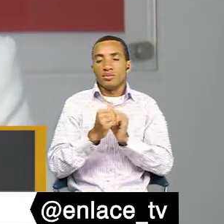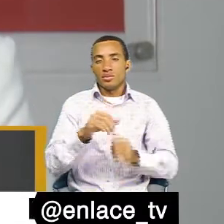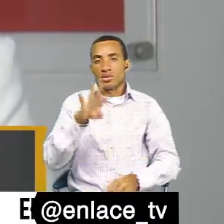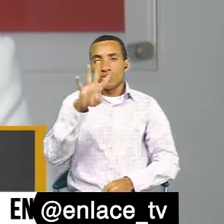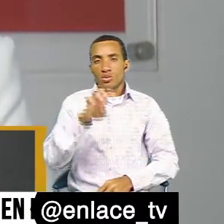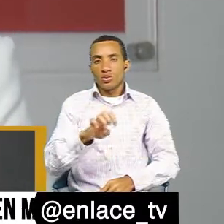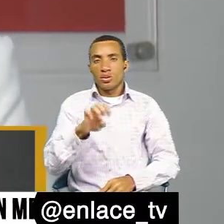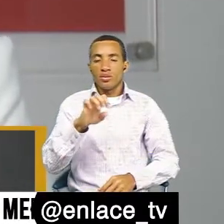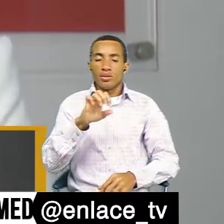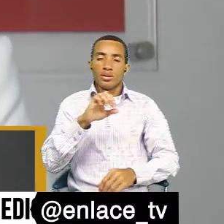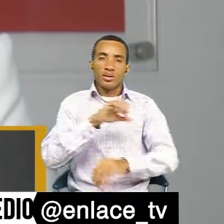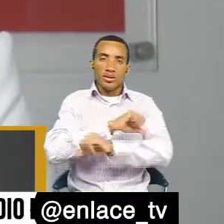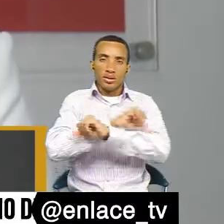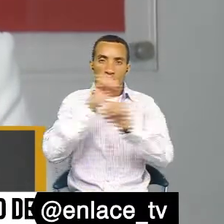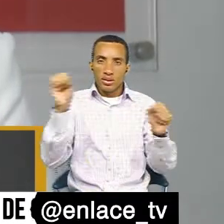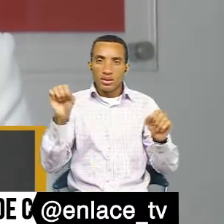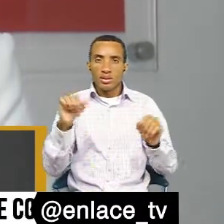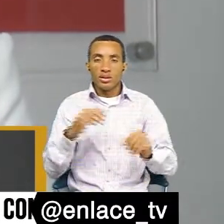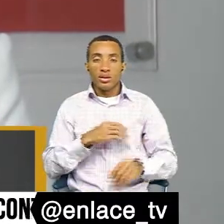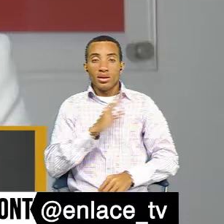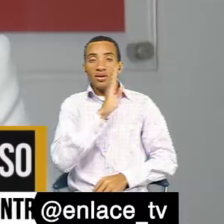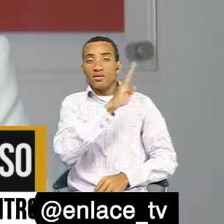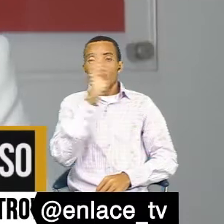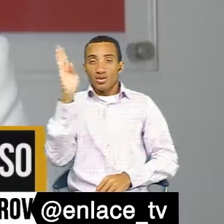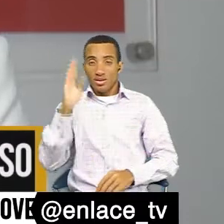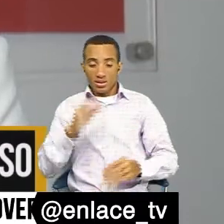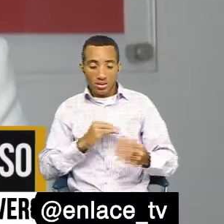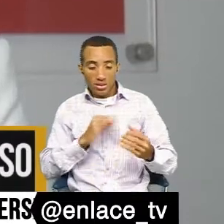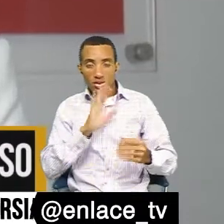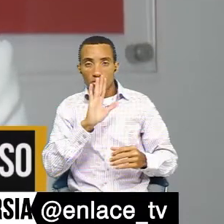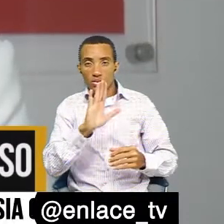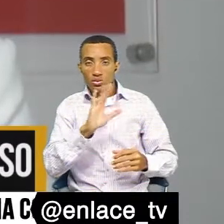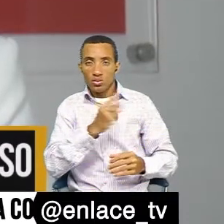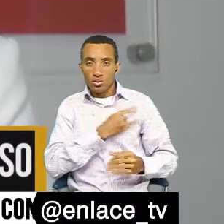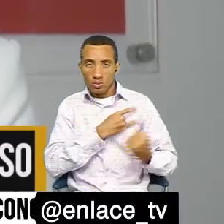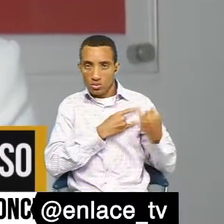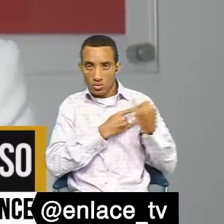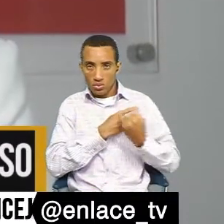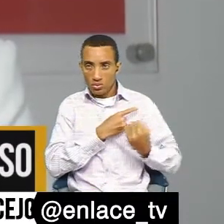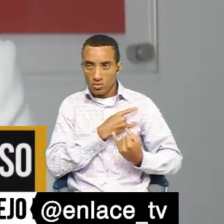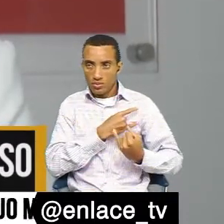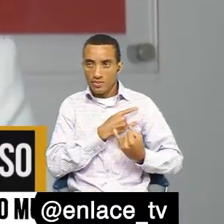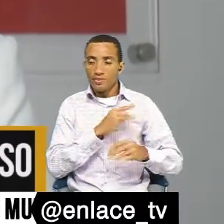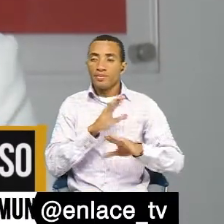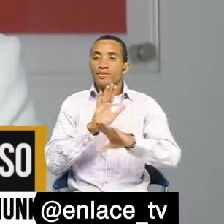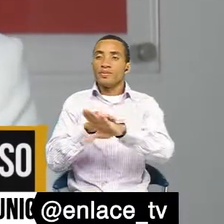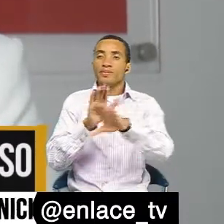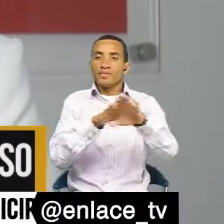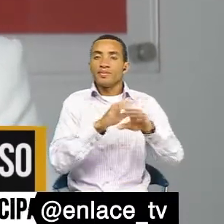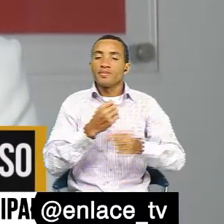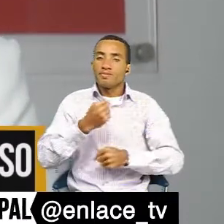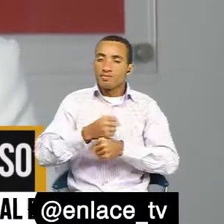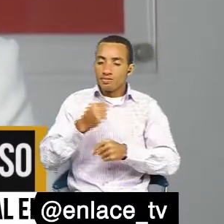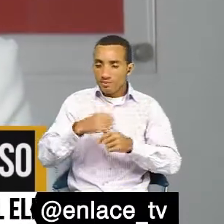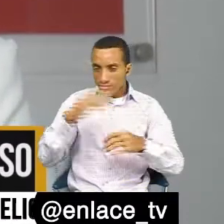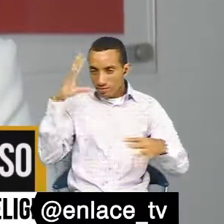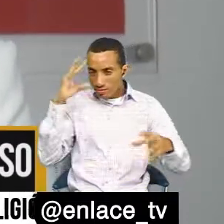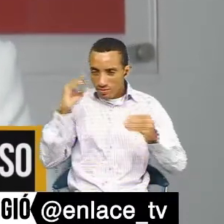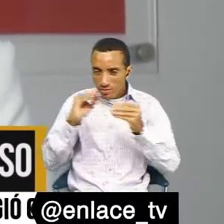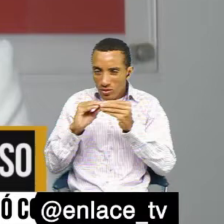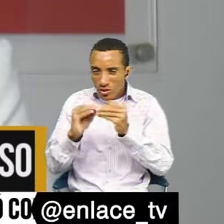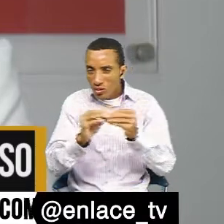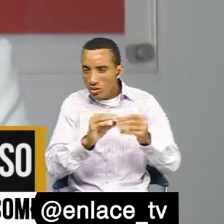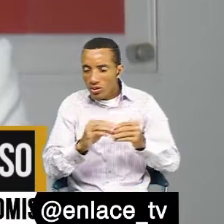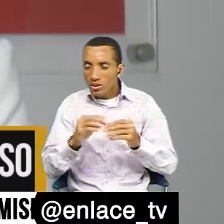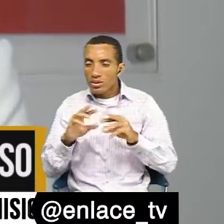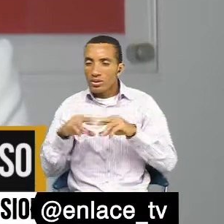Biblioteca Alejandro Galvis de la UIS, y la idea es que en un trabajo coordinado con las diferentes mesas,